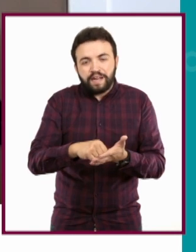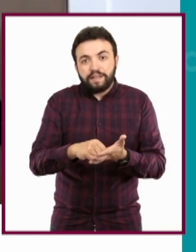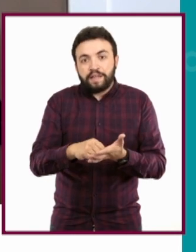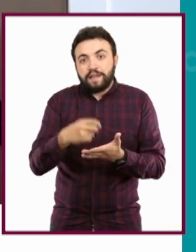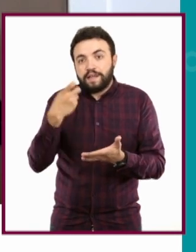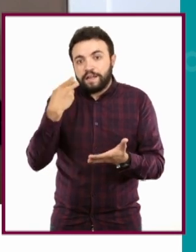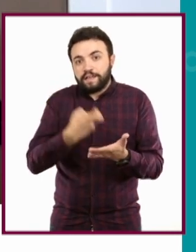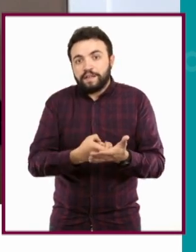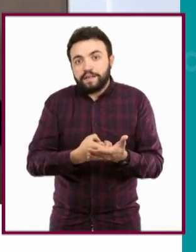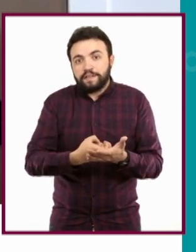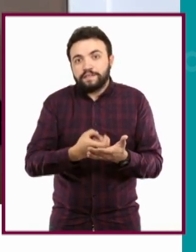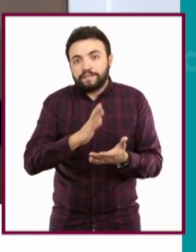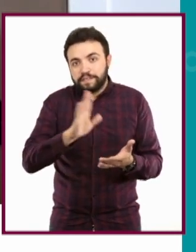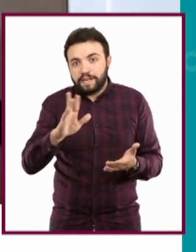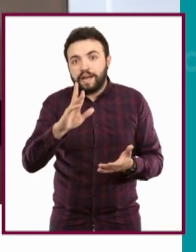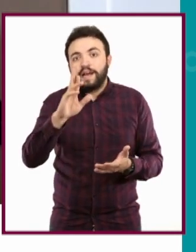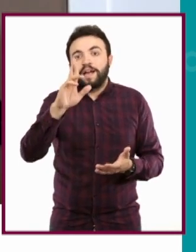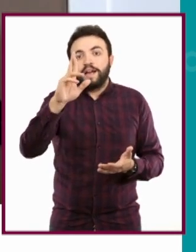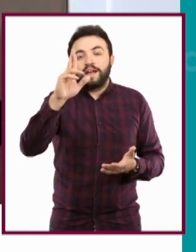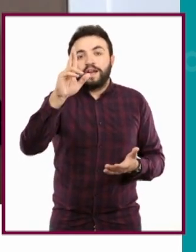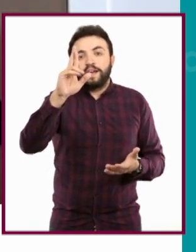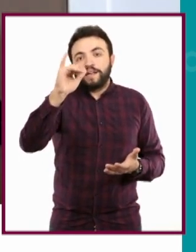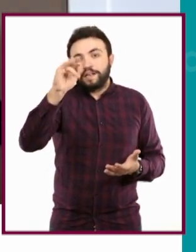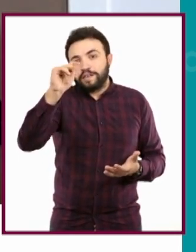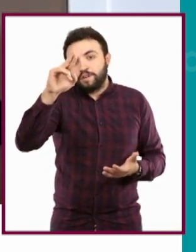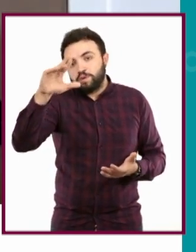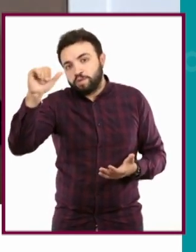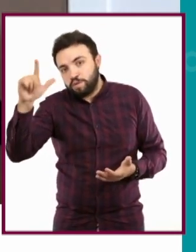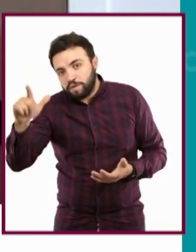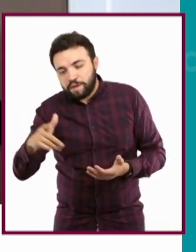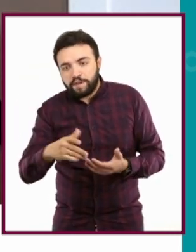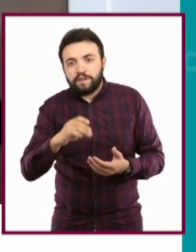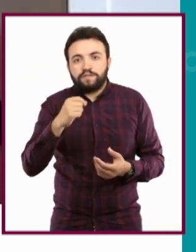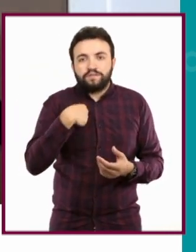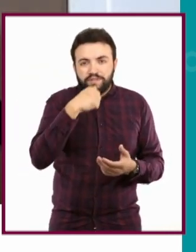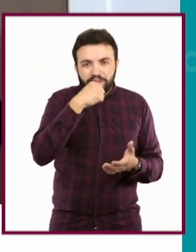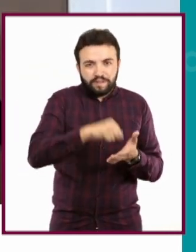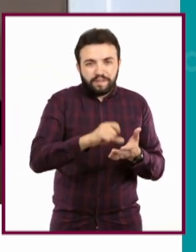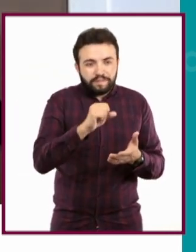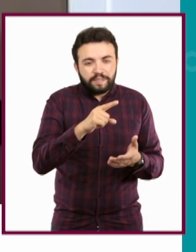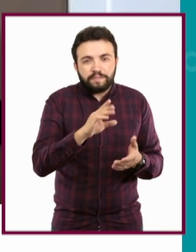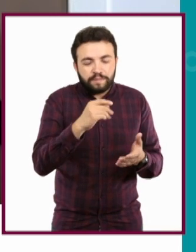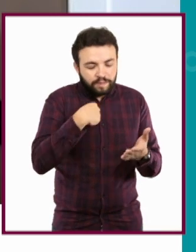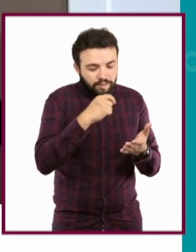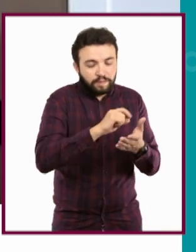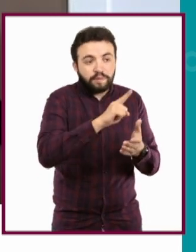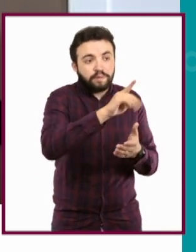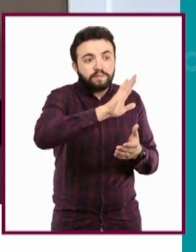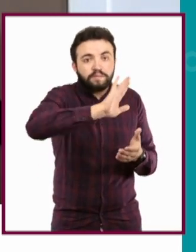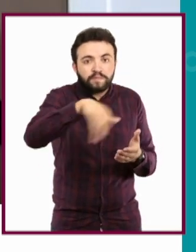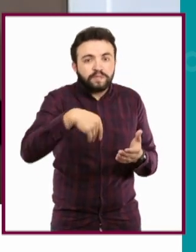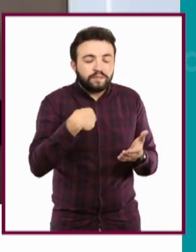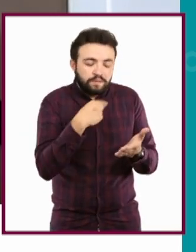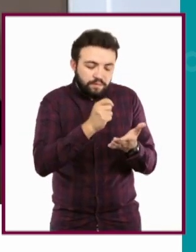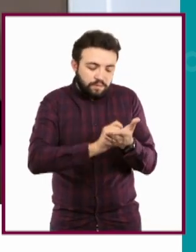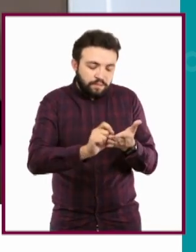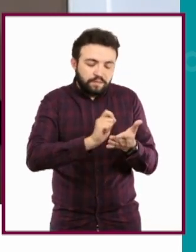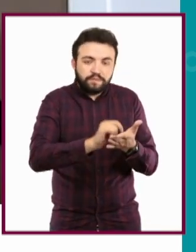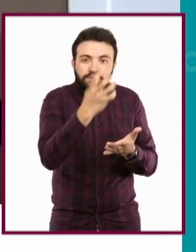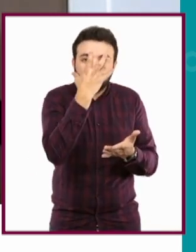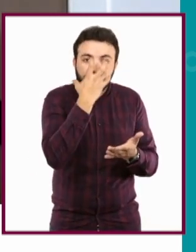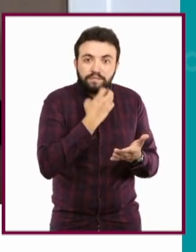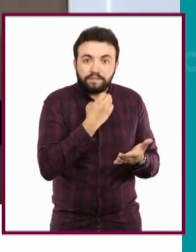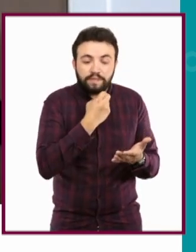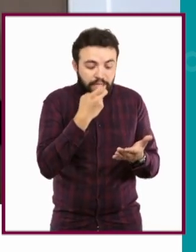los casos de duelo, cuando le escribimos una carta a la persona que se fue, eso vuelve tangible todo lo